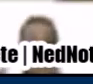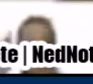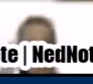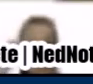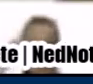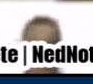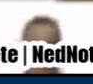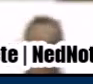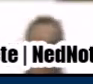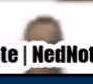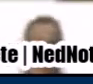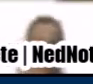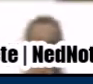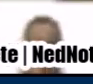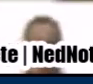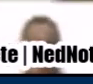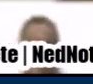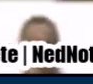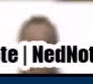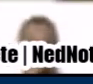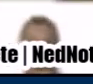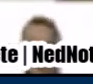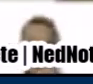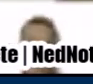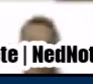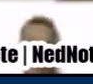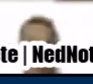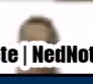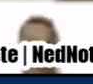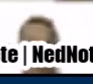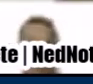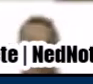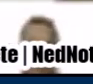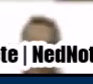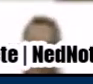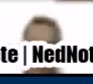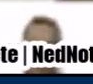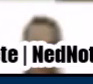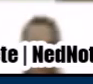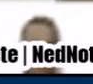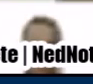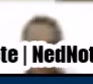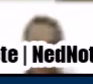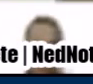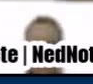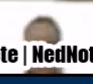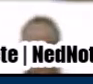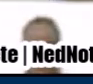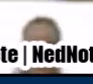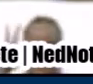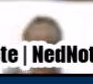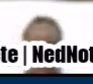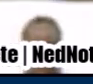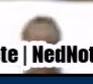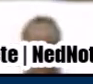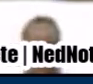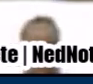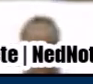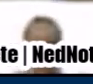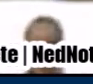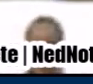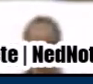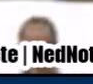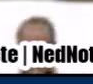el levantamiento de sanciones, como lo dijeron los Estados Unidos con la implementación del framework, trae la confianza en el país para